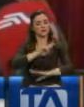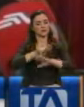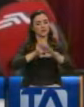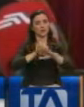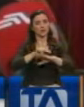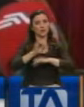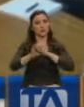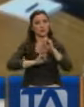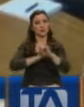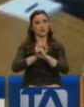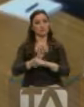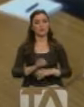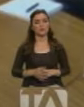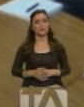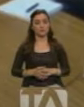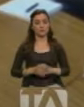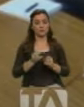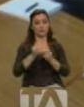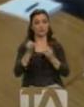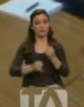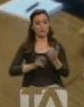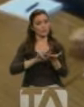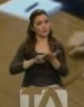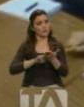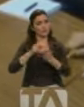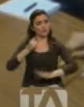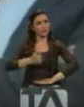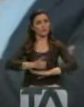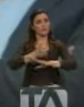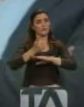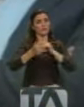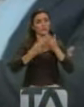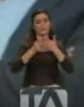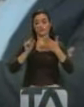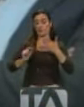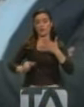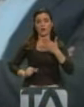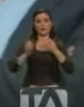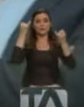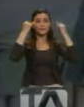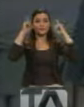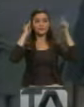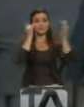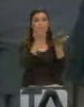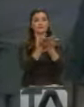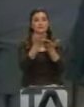e internacional. Al final de la reunión, las autoridades detallaron las ideas